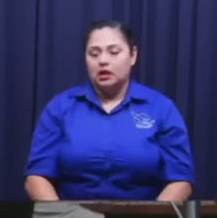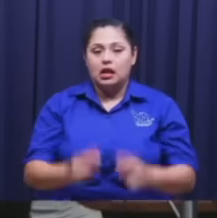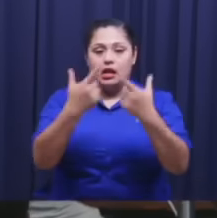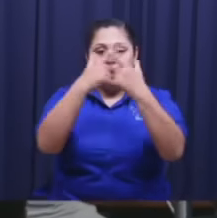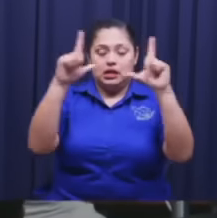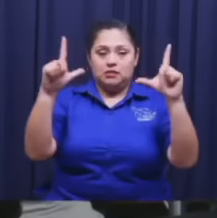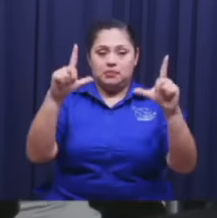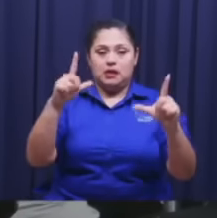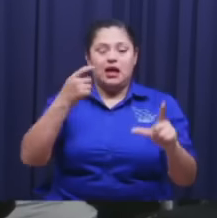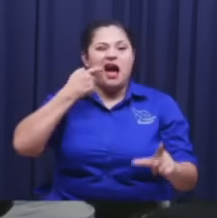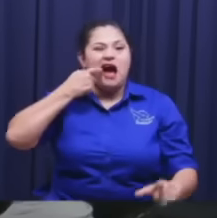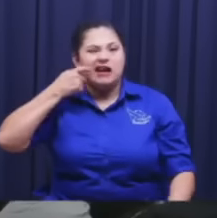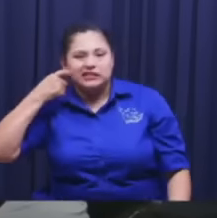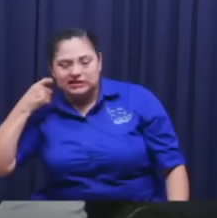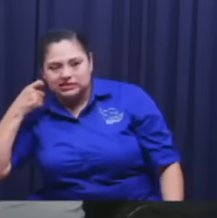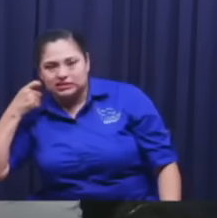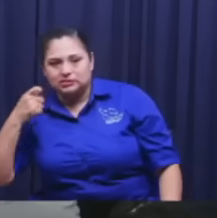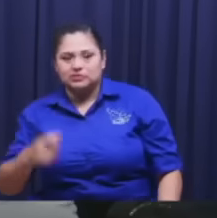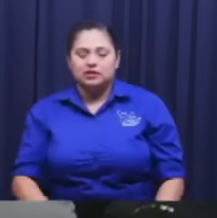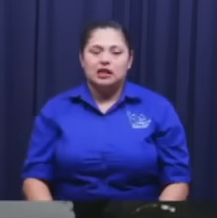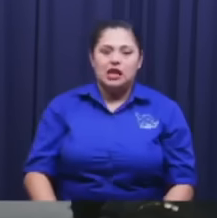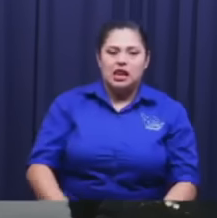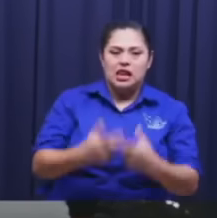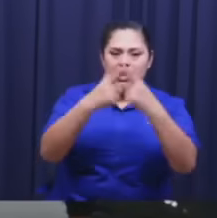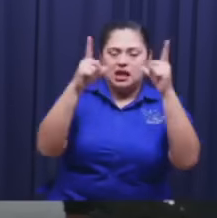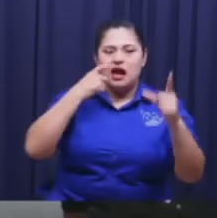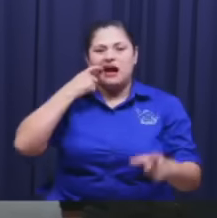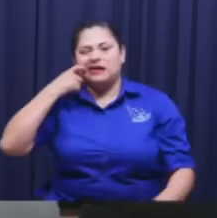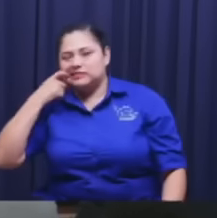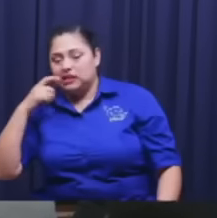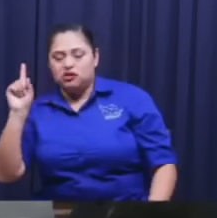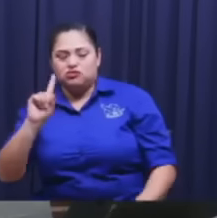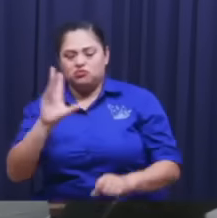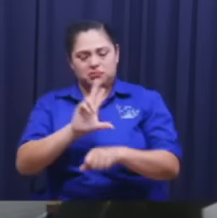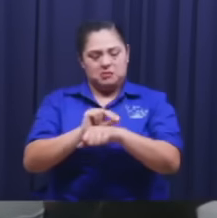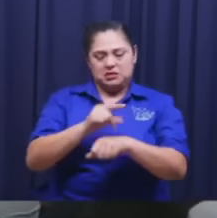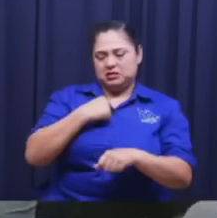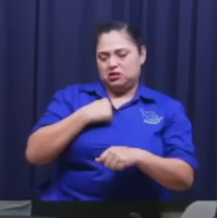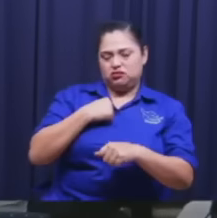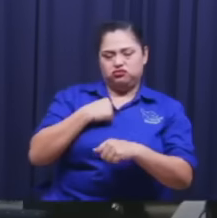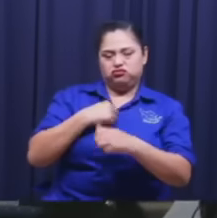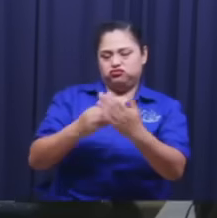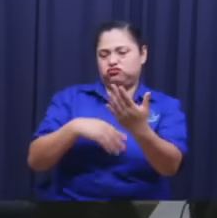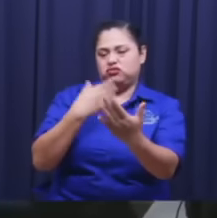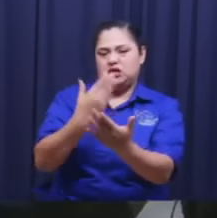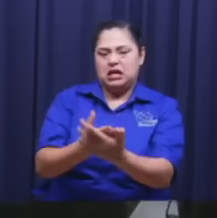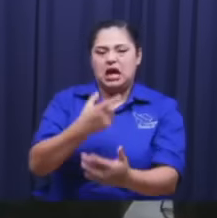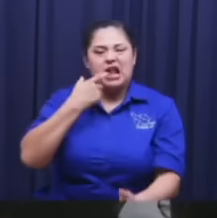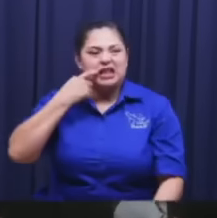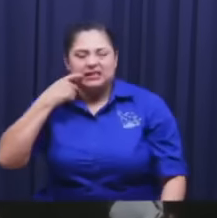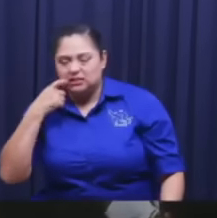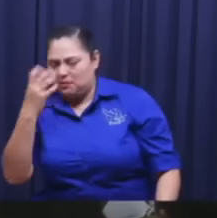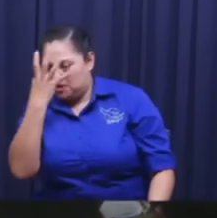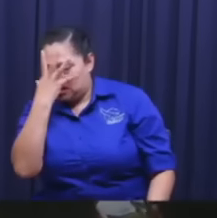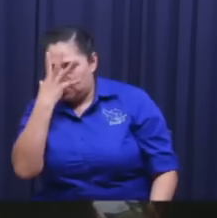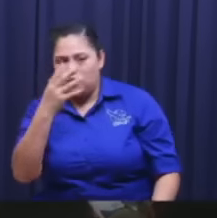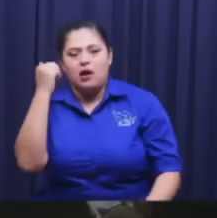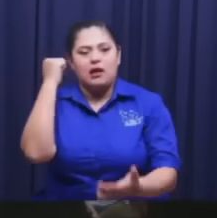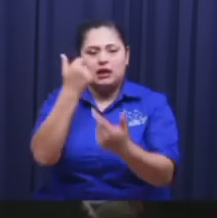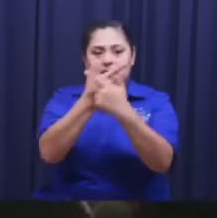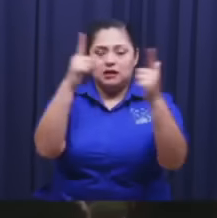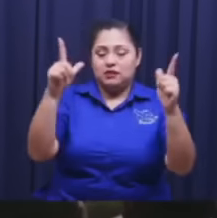Líbrame de tentación. Líbrame de tentación, no nos dejes caer en tentación, líbranos del mal, amén. Era